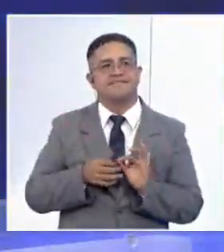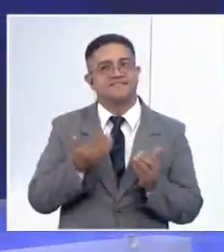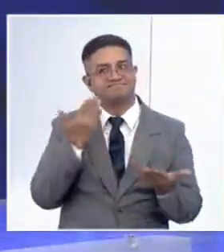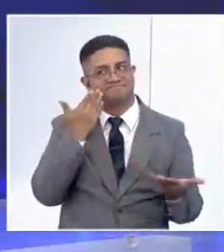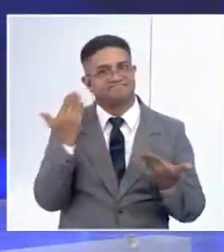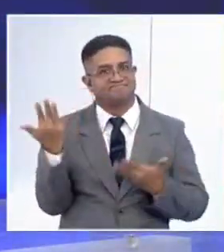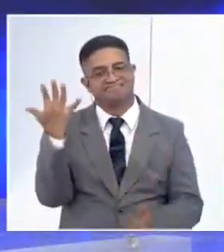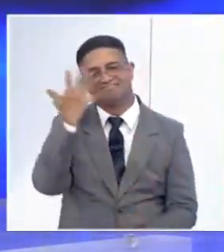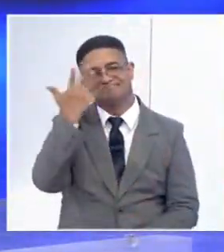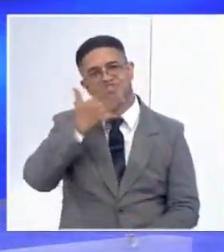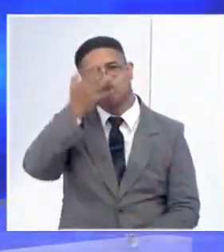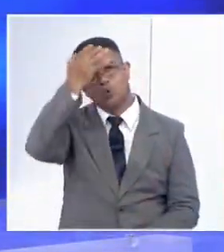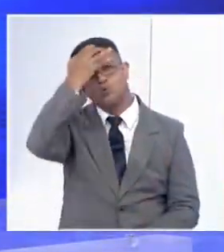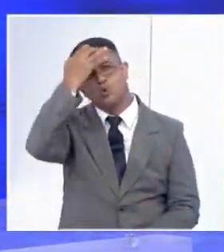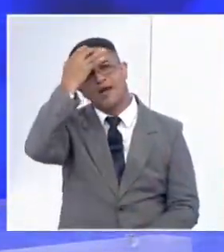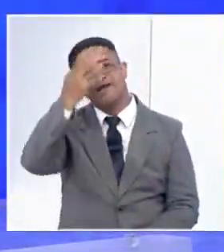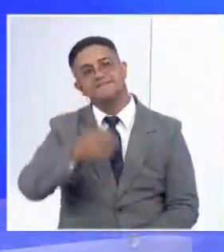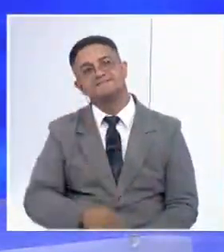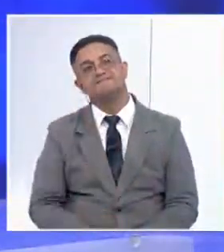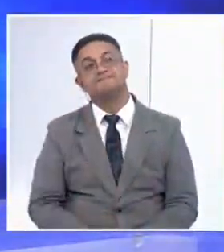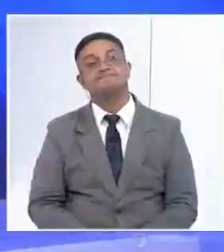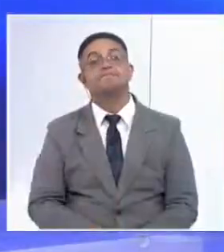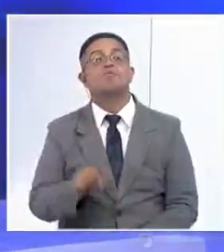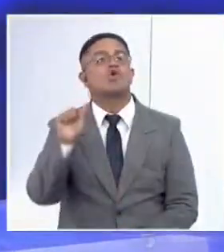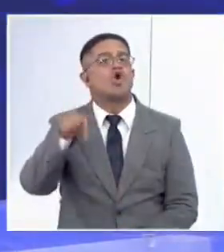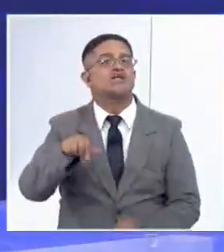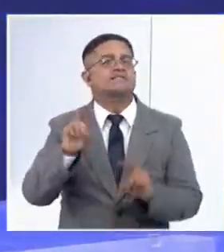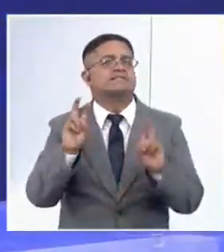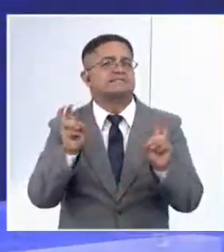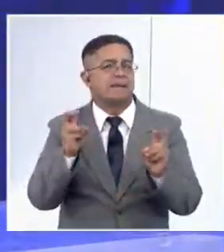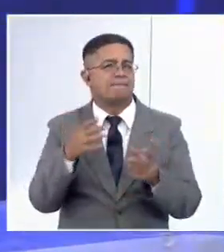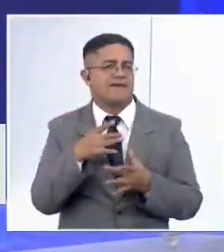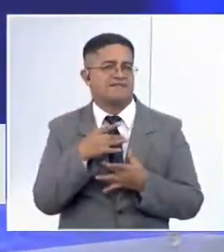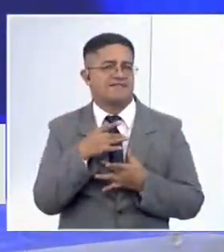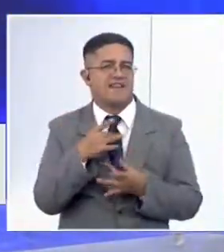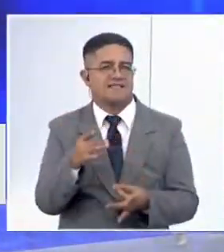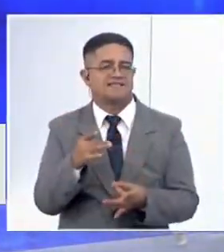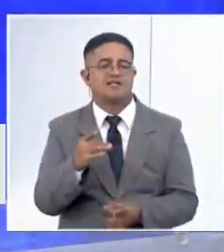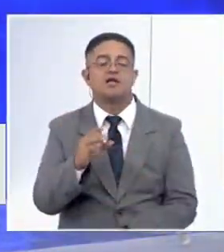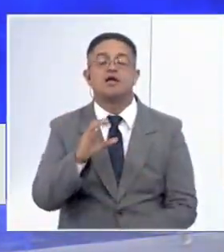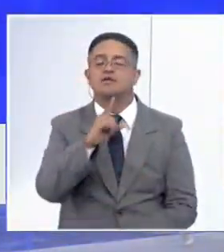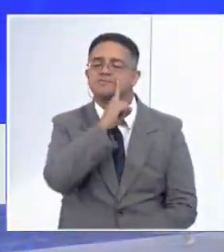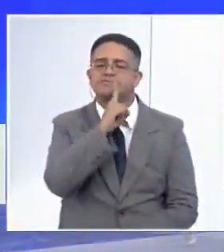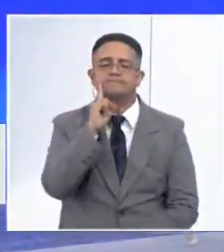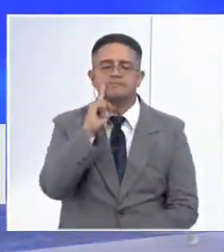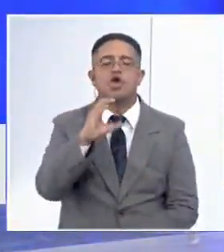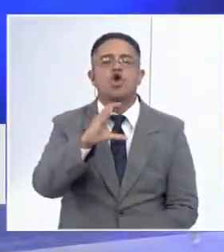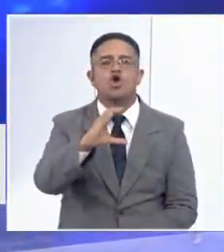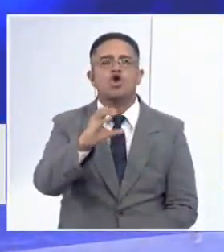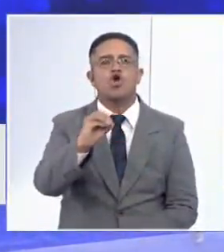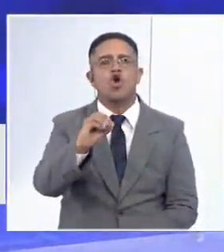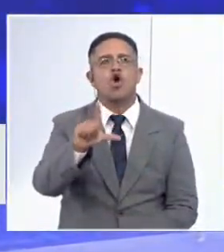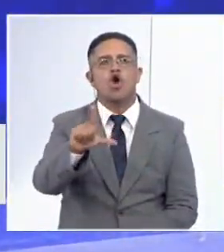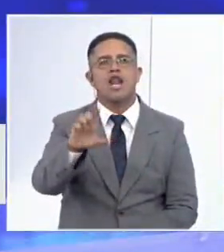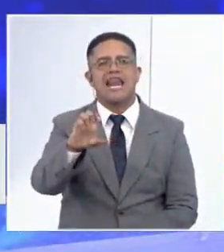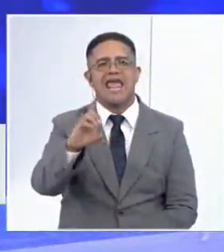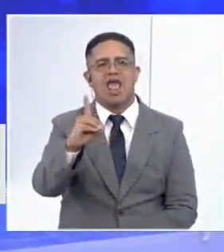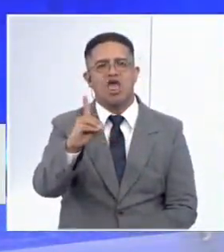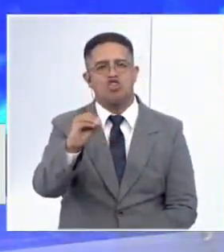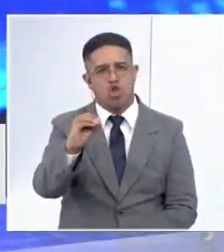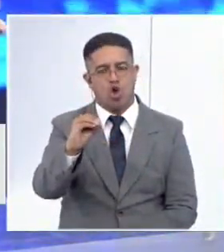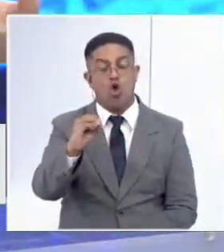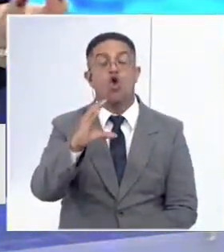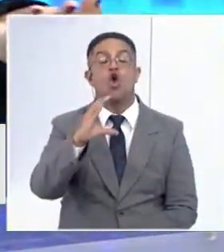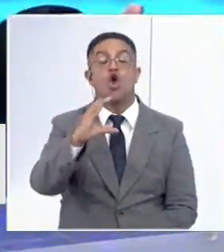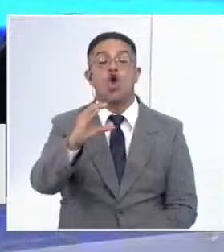de señas, nuestro compañero Josué Llanos. Hoy vamos a hablar de un tema bastante interesante, coledocolitiasis. Esto parece un trabalengua y además vemos